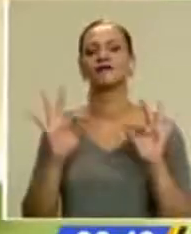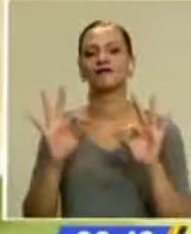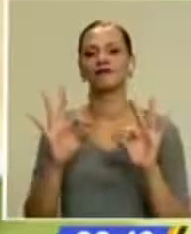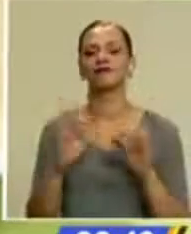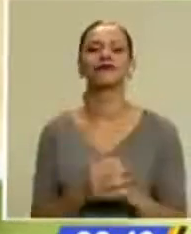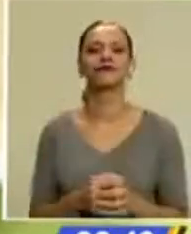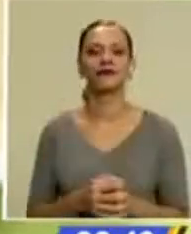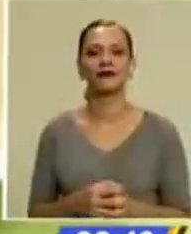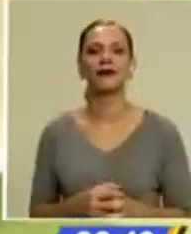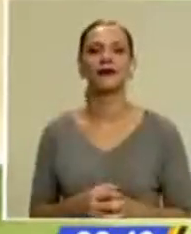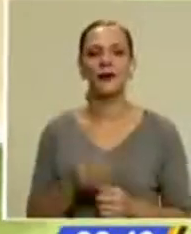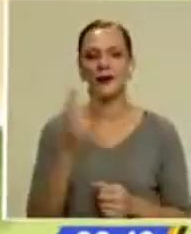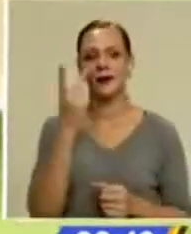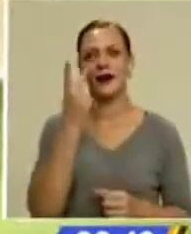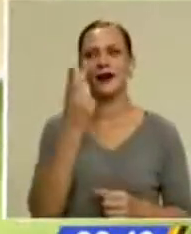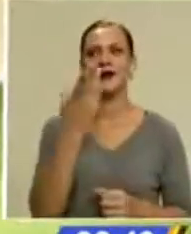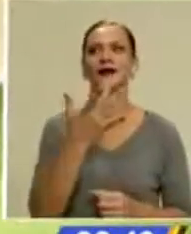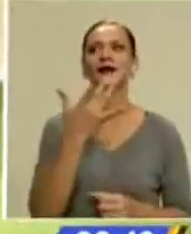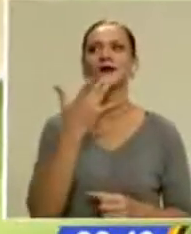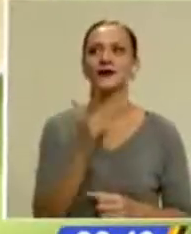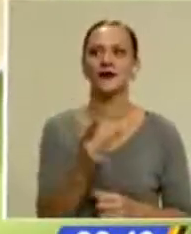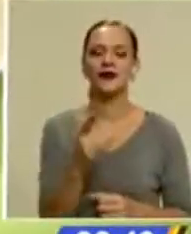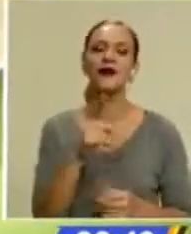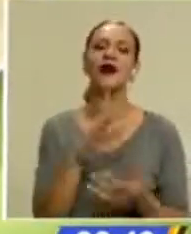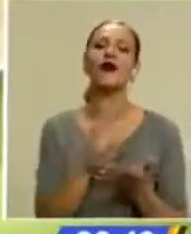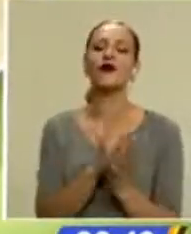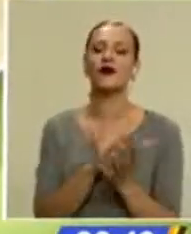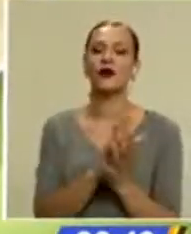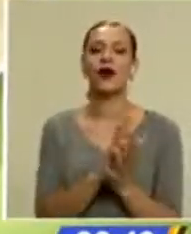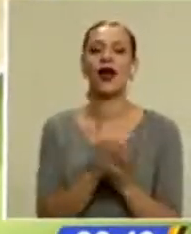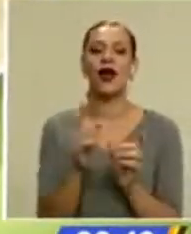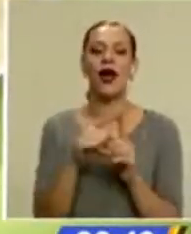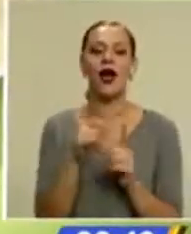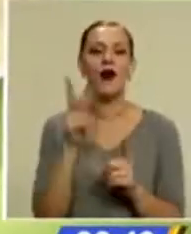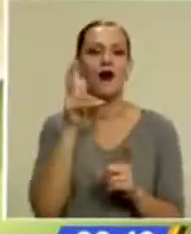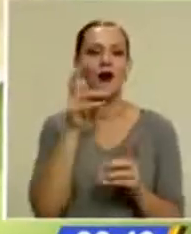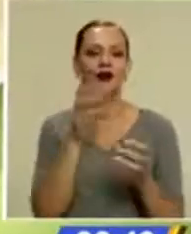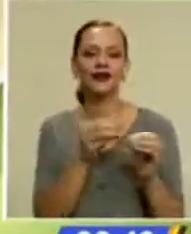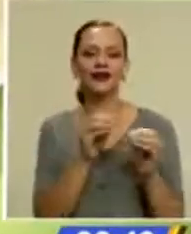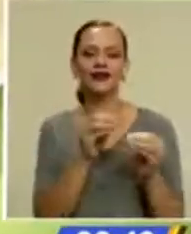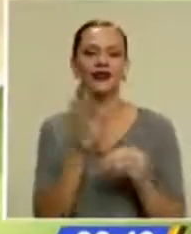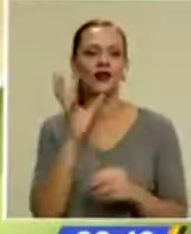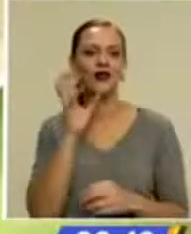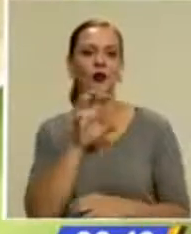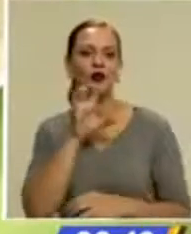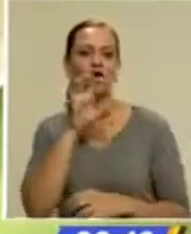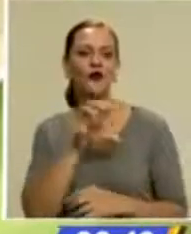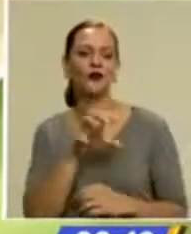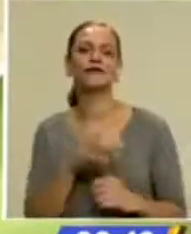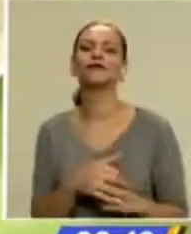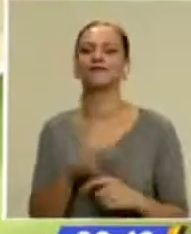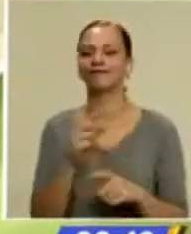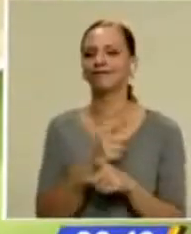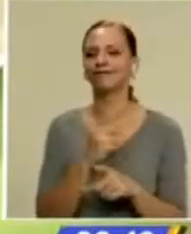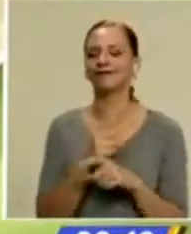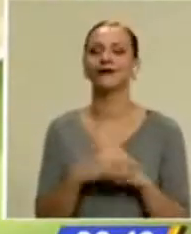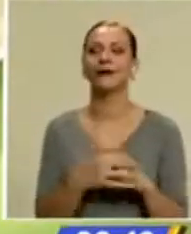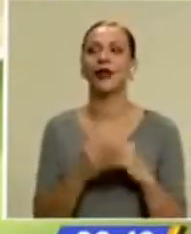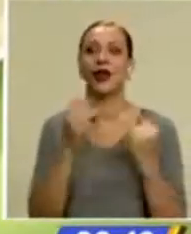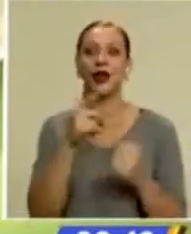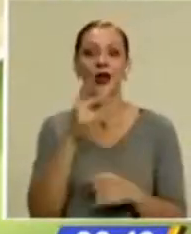es más, véanlo. Qué rico. Y es de tortilla, hasta que lo oigo rugir aquí, exactamente. Muy bien,